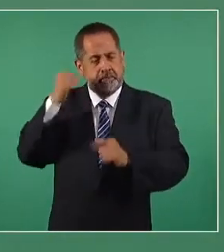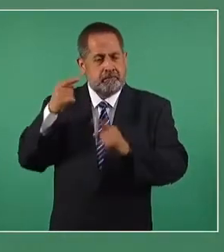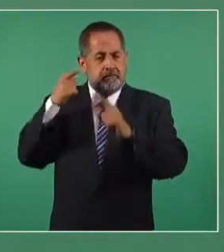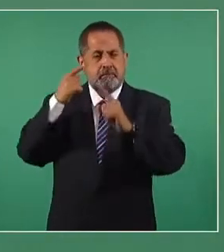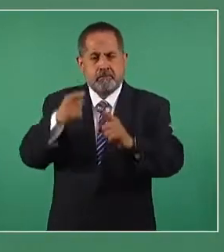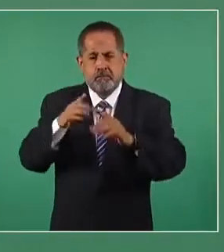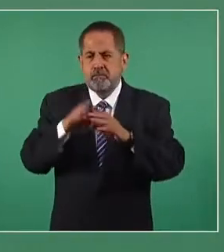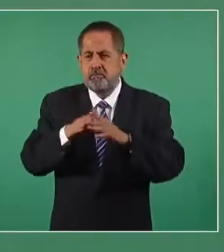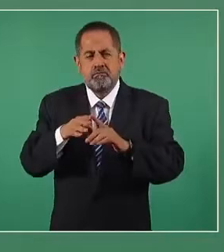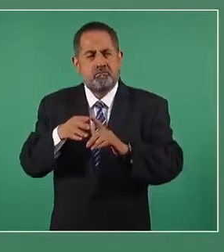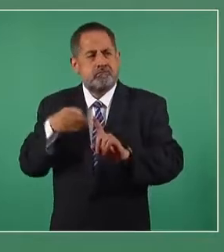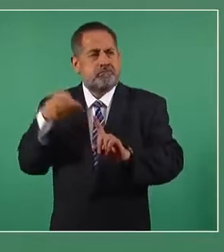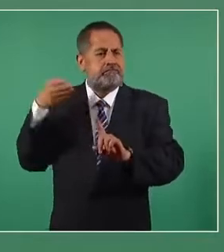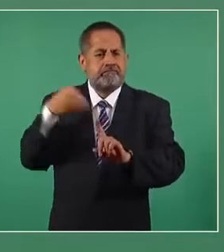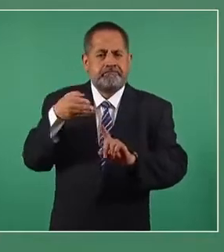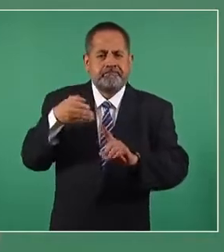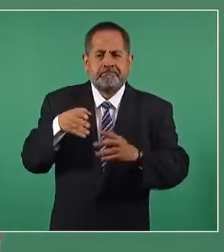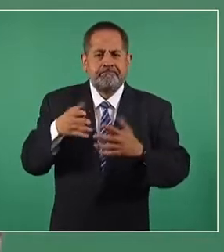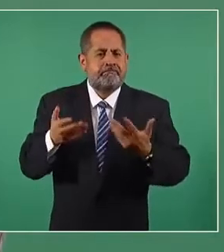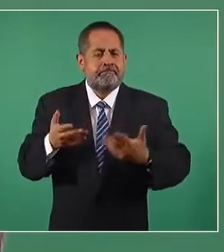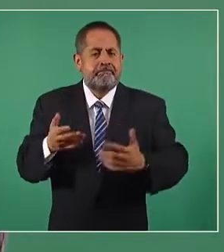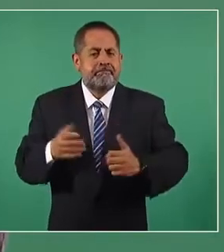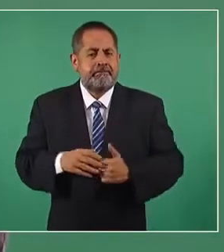propósito, como objetivo,